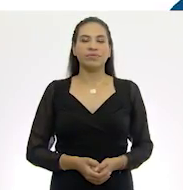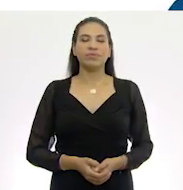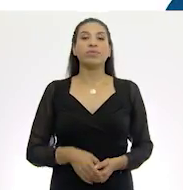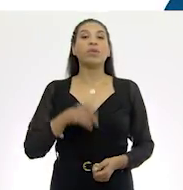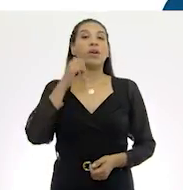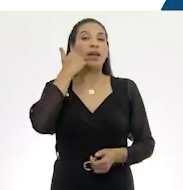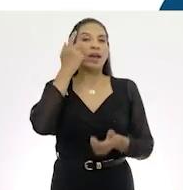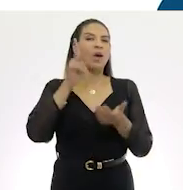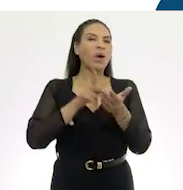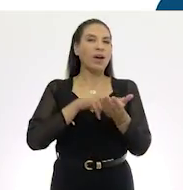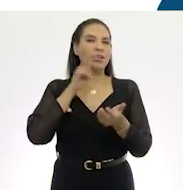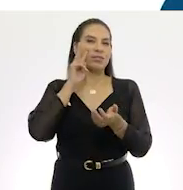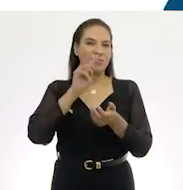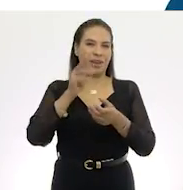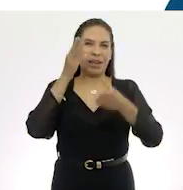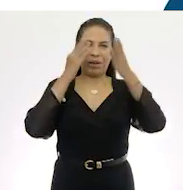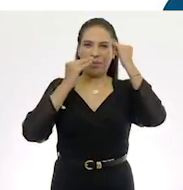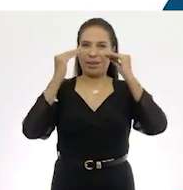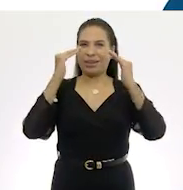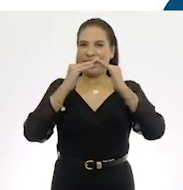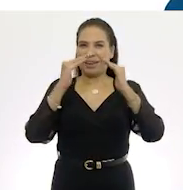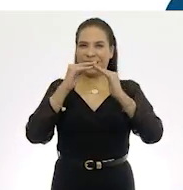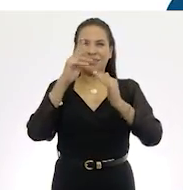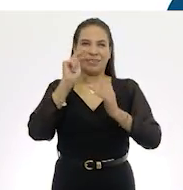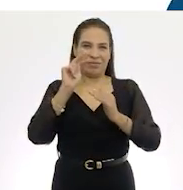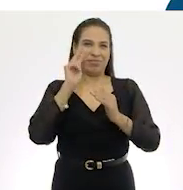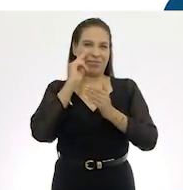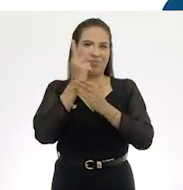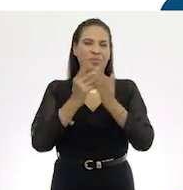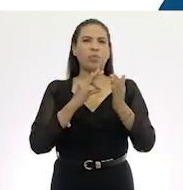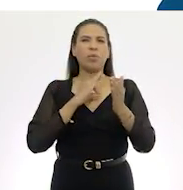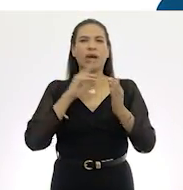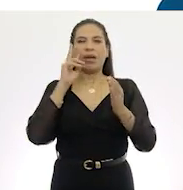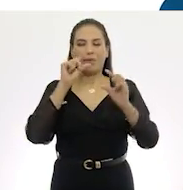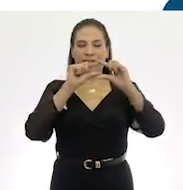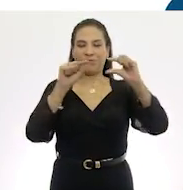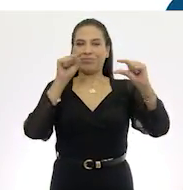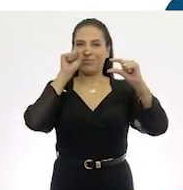Si quieres volver a ver los programas de Aprende en Casa, los puedes encontrar